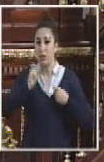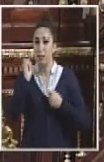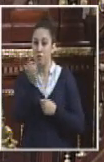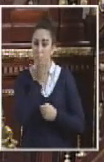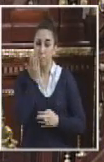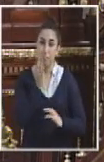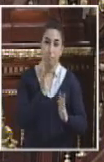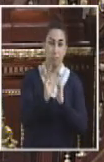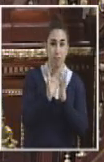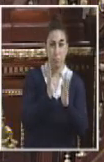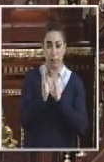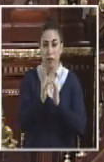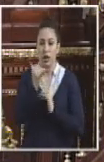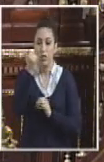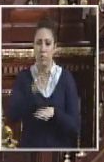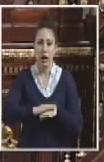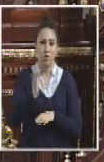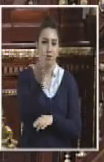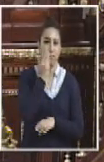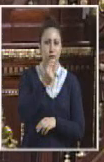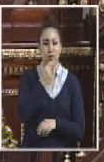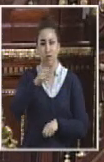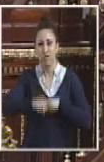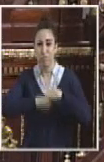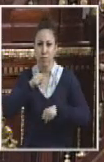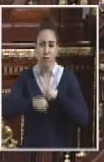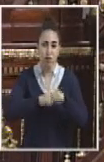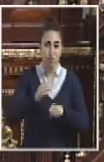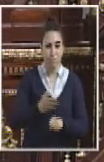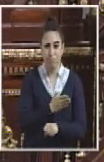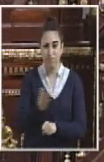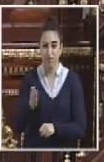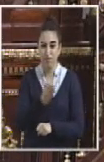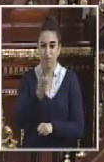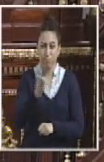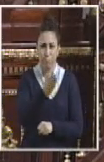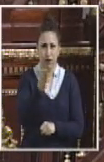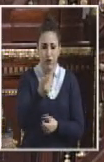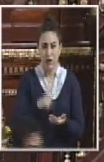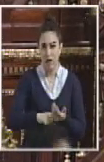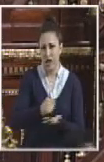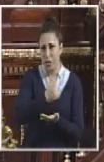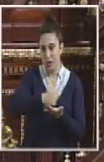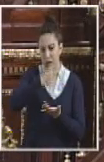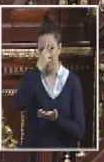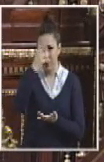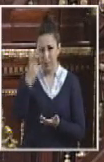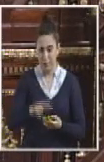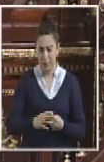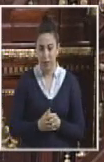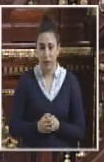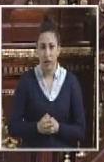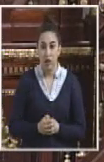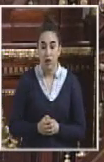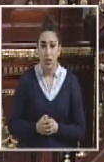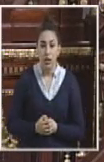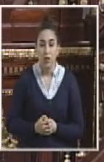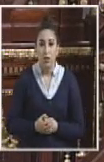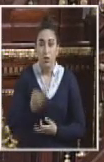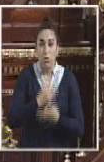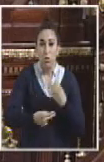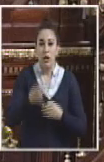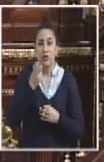de quienes se mueven en bici o a pie en la Ciudad de México. Y es la modificación al